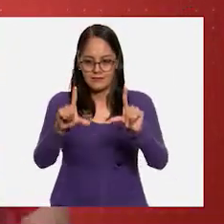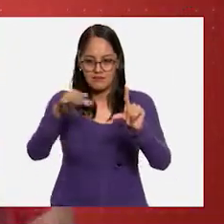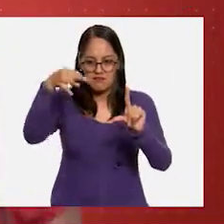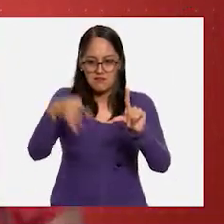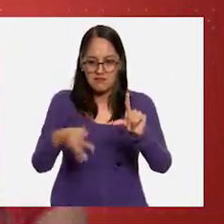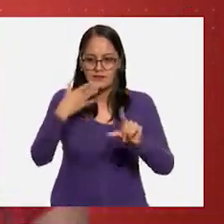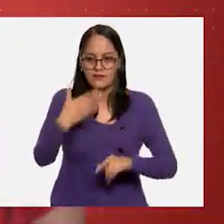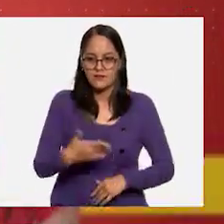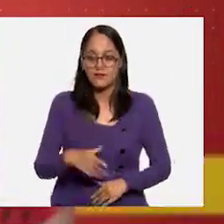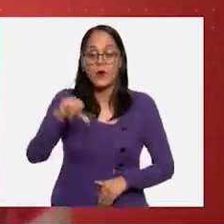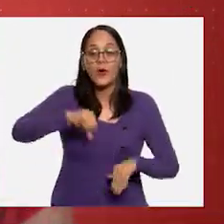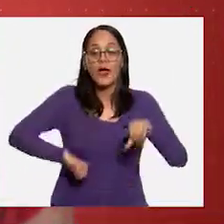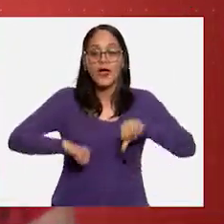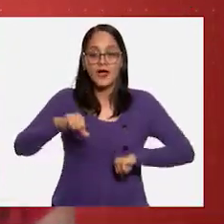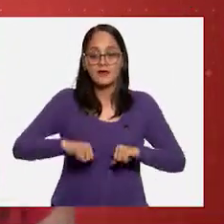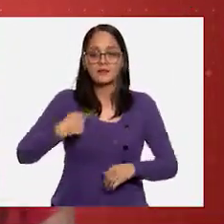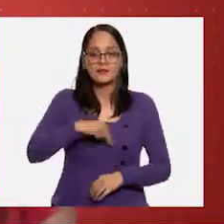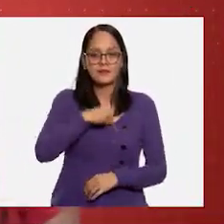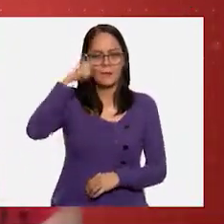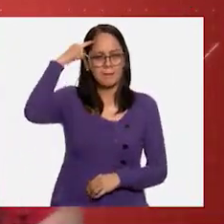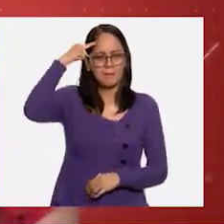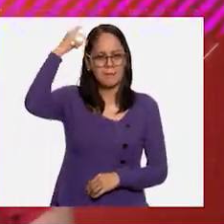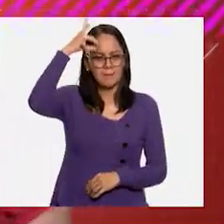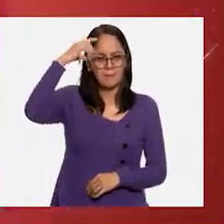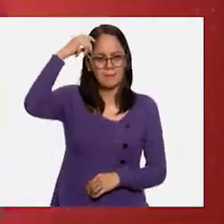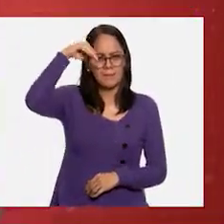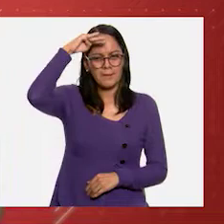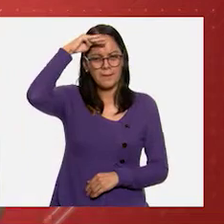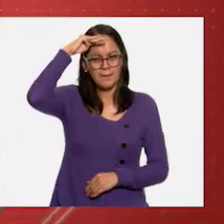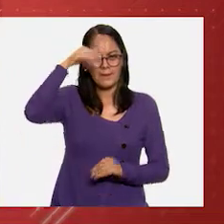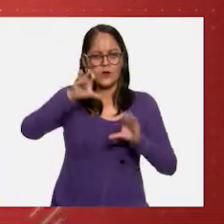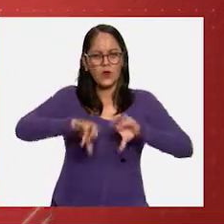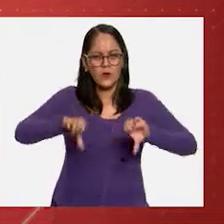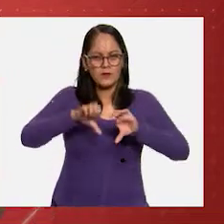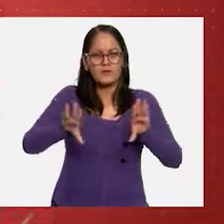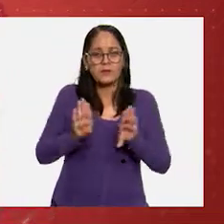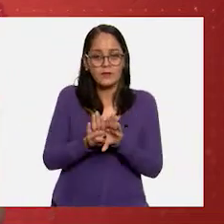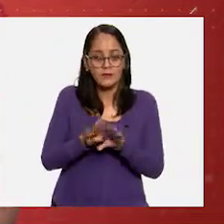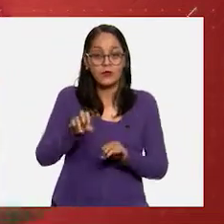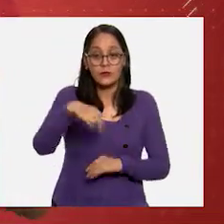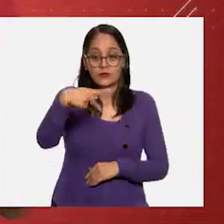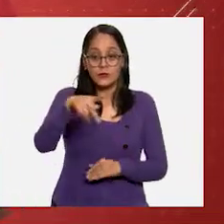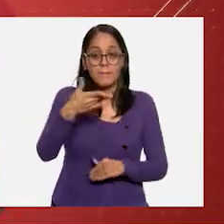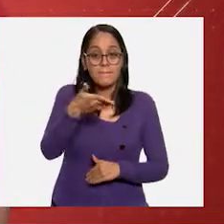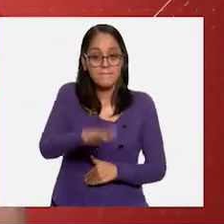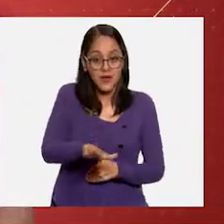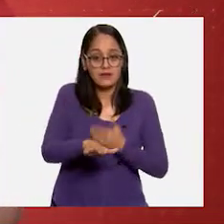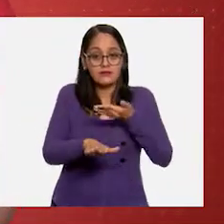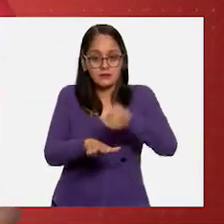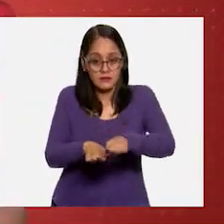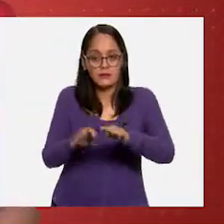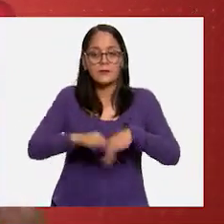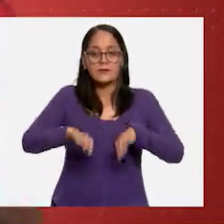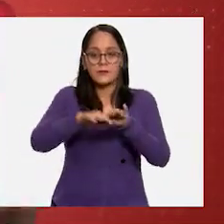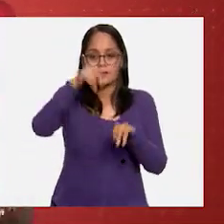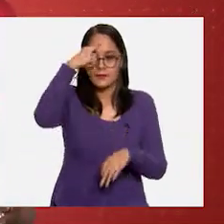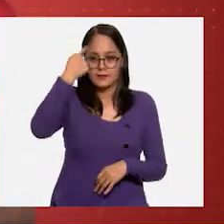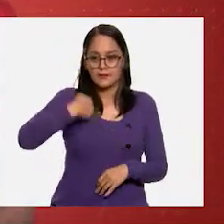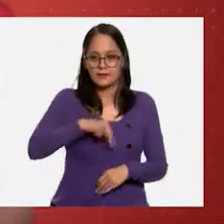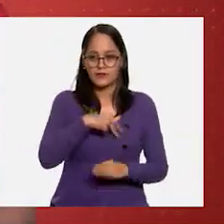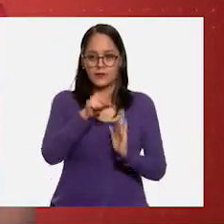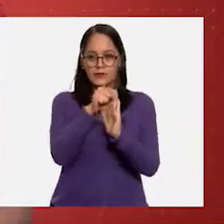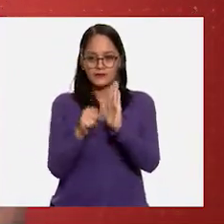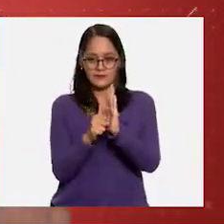esta actividad han ejercitado su pensamiento computacional, ya que cada paso que siguieron es fundamental para construir